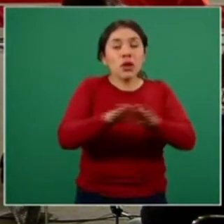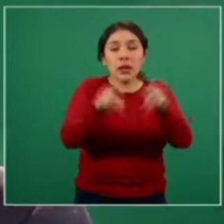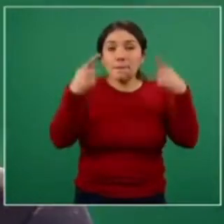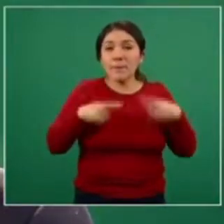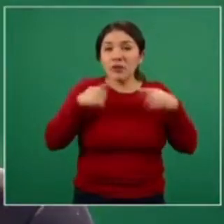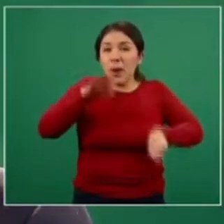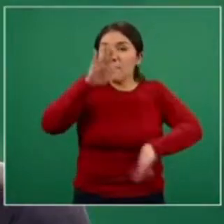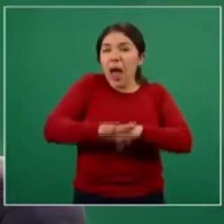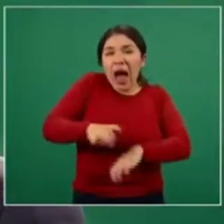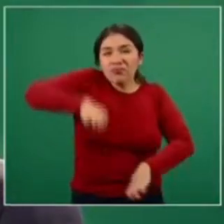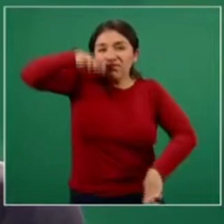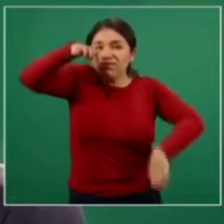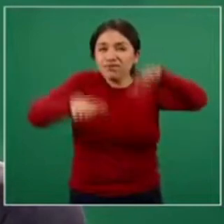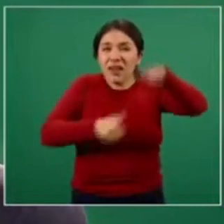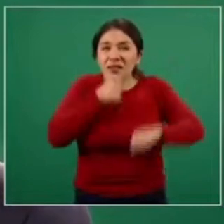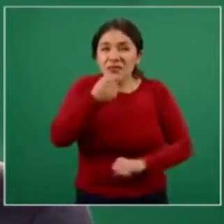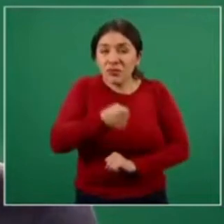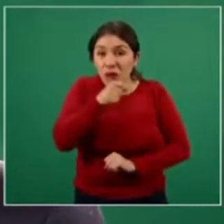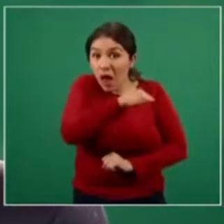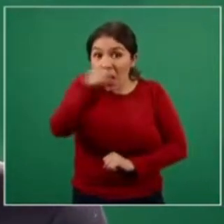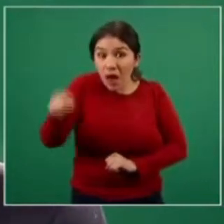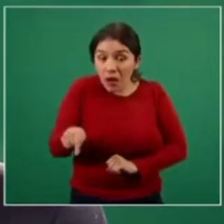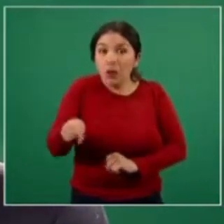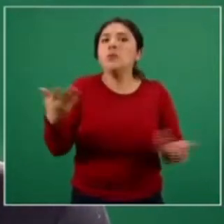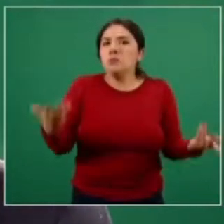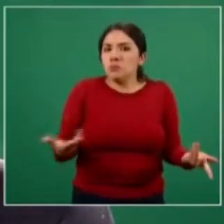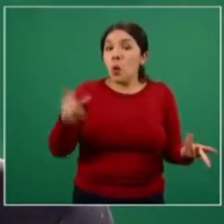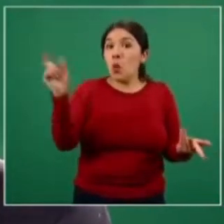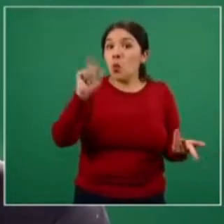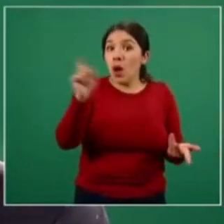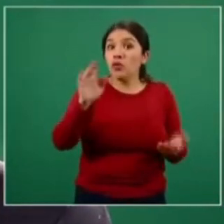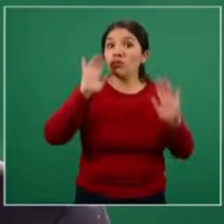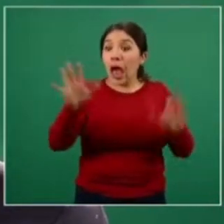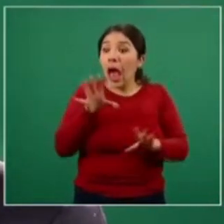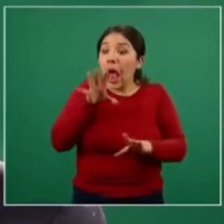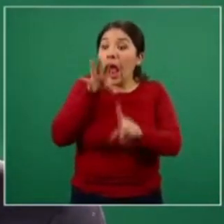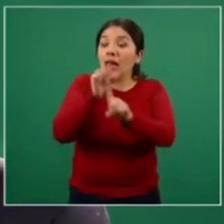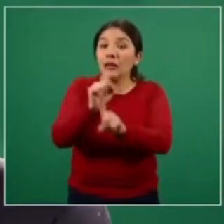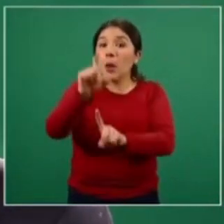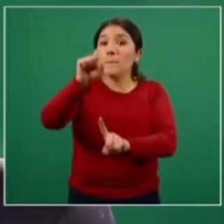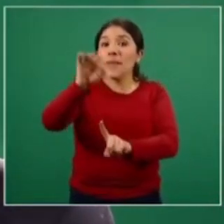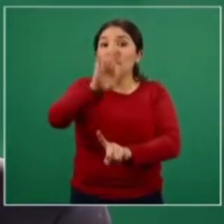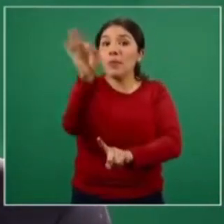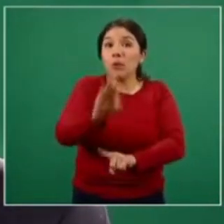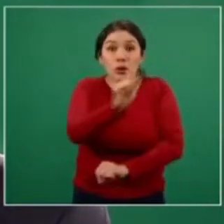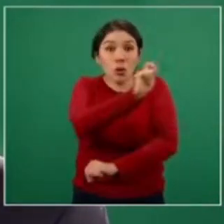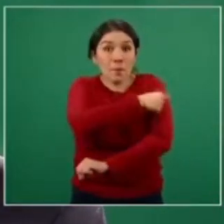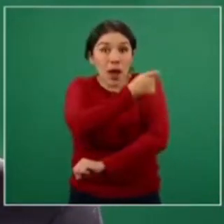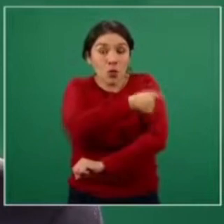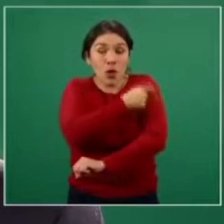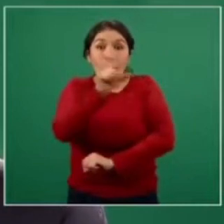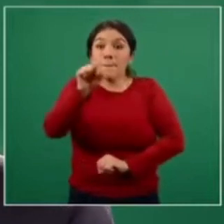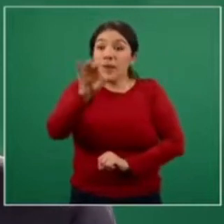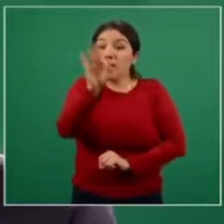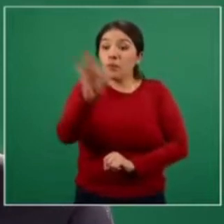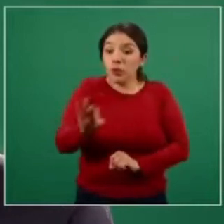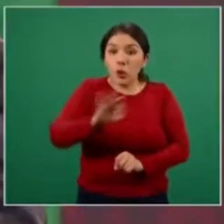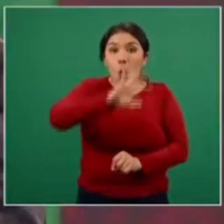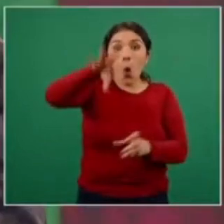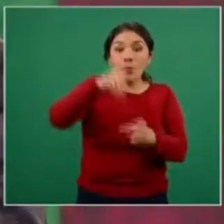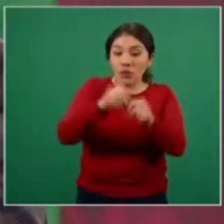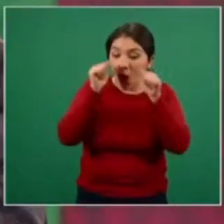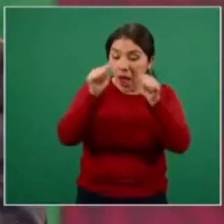mayor edad, al llegar a 20% de uso de la vacuna, es decir, 20% de